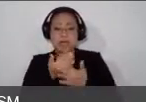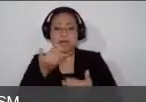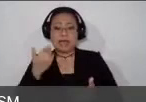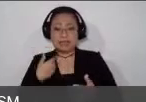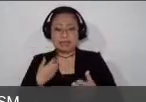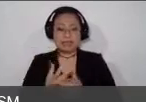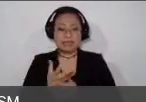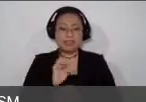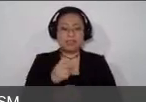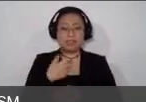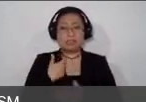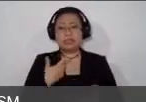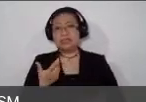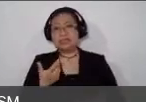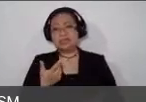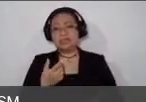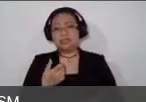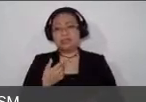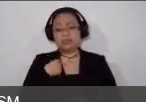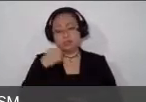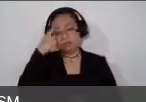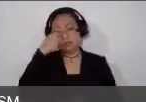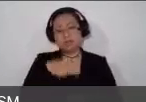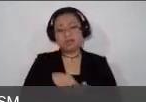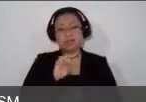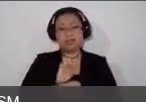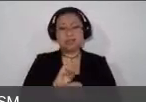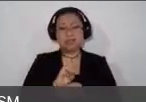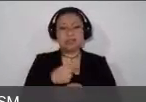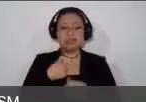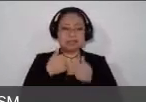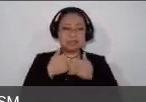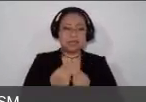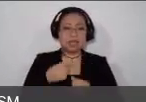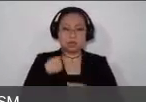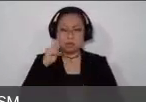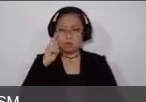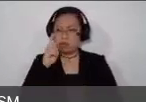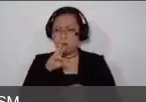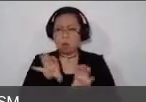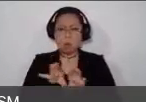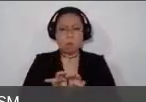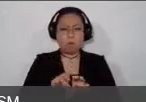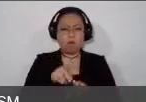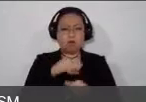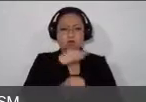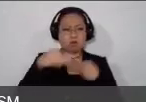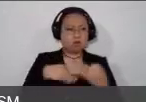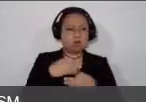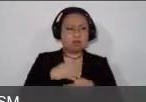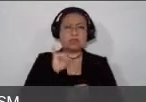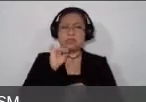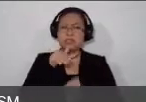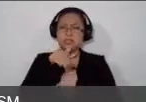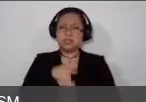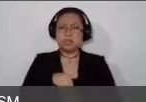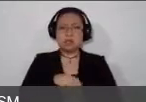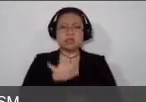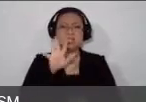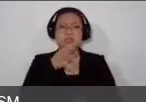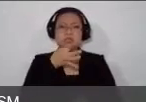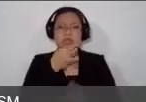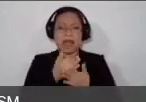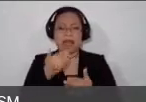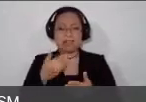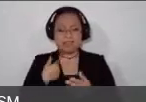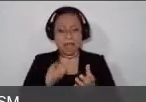media hora una hora y yo veía que todo mundo agachaba la cabeza y dije yo no me pienso jubilar